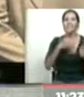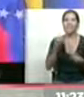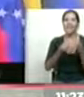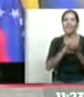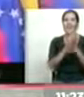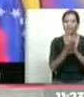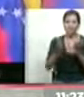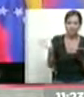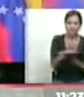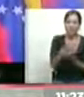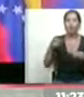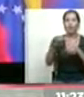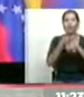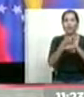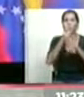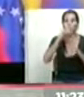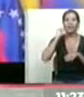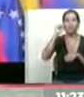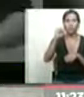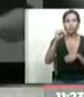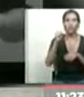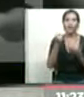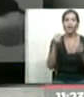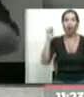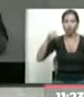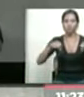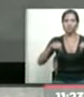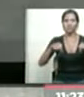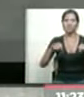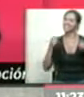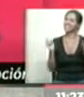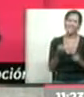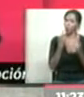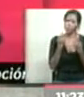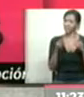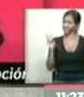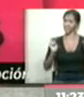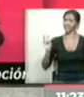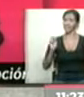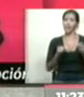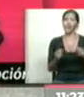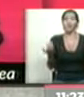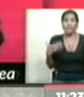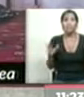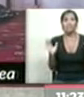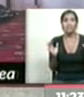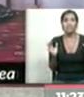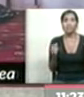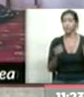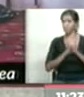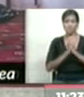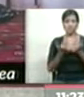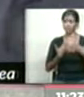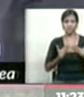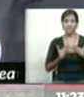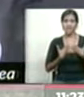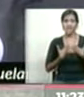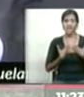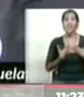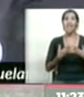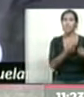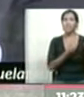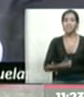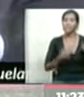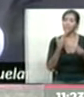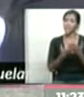y derrocar al gobierno de Nicolás Maduro en la actualidad. ¡Qué casualidad! Y a pesar de no ser toda mi devoción, el expresidente colombiano plantea